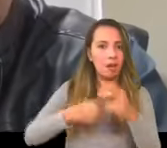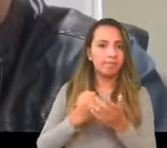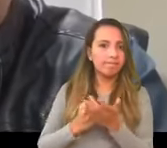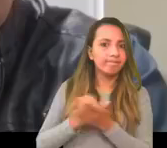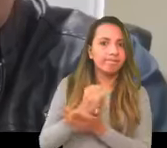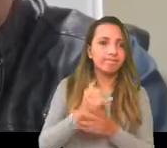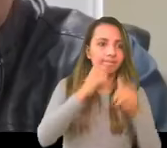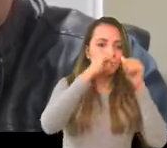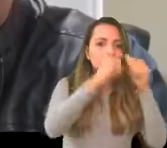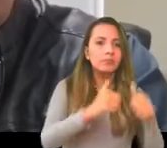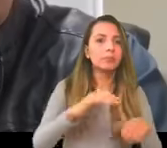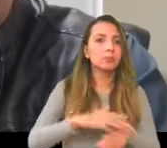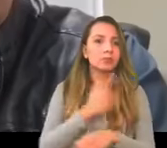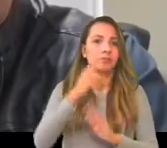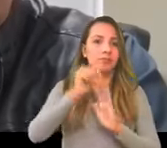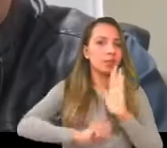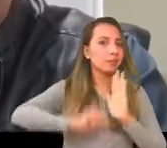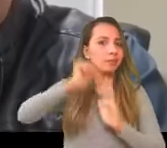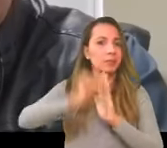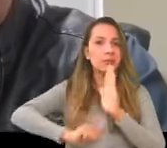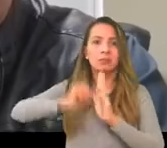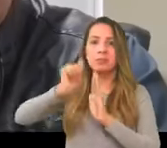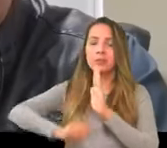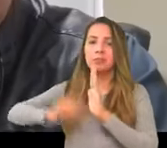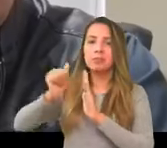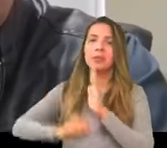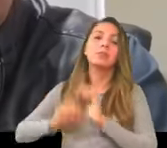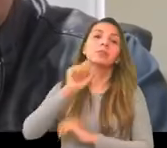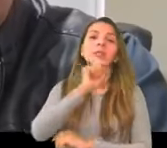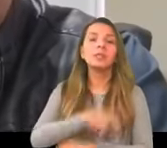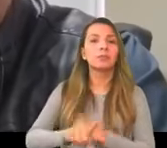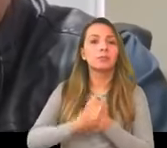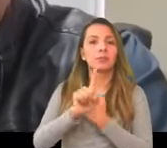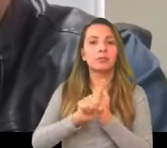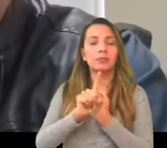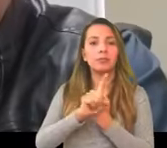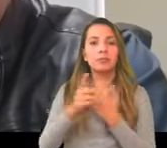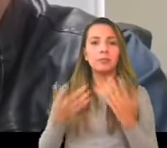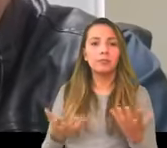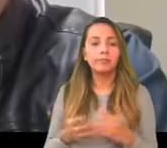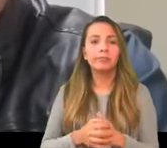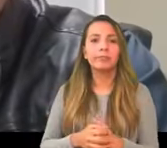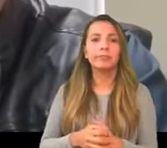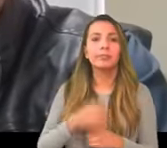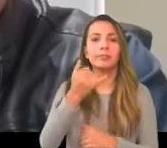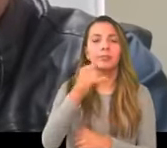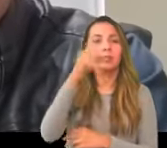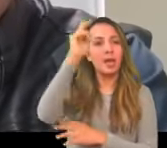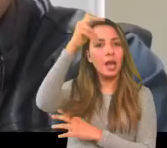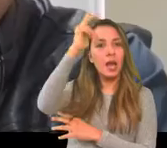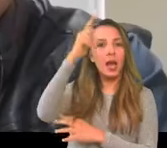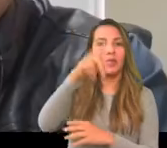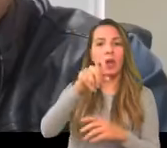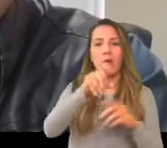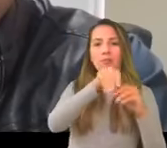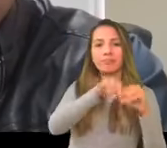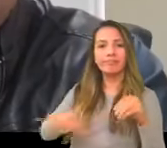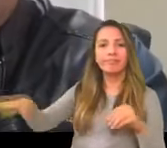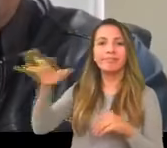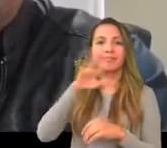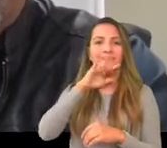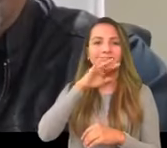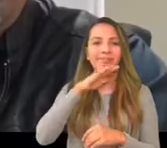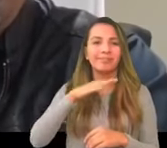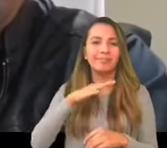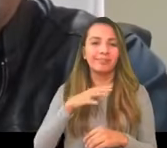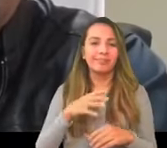mes tras mes esta problemática y ahorita ya fue muy claro usted. Pero esto, lo del gallo, me refiero a la contaminación. Bueno, lo del gallo ya lo he informado.